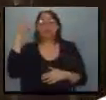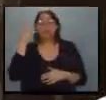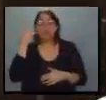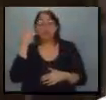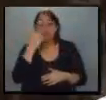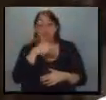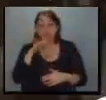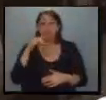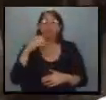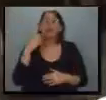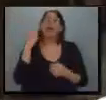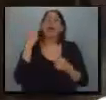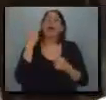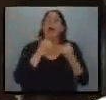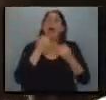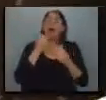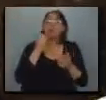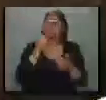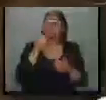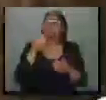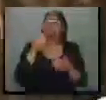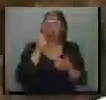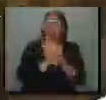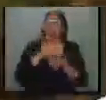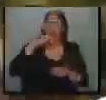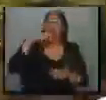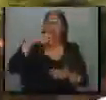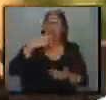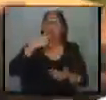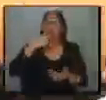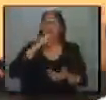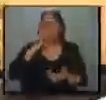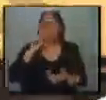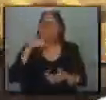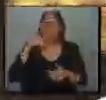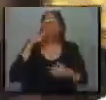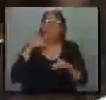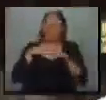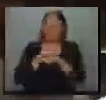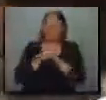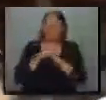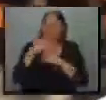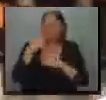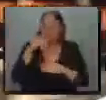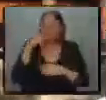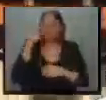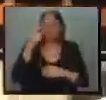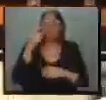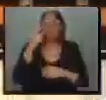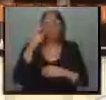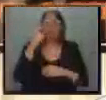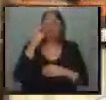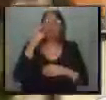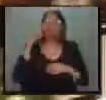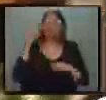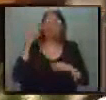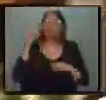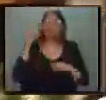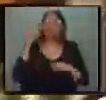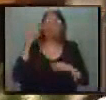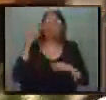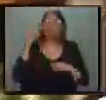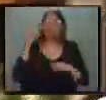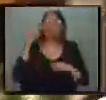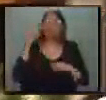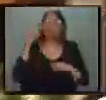Passat, entra al garage y los dos delincuentes se meten cuando él estaba ya cerrando de manera automática este